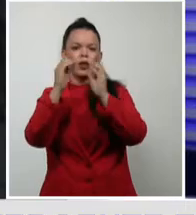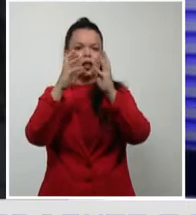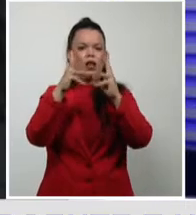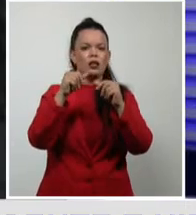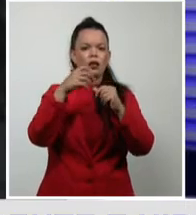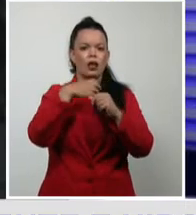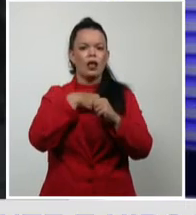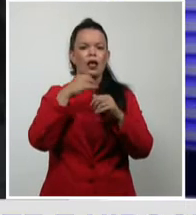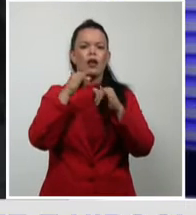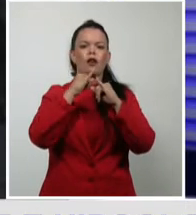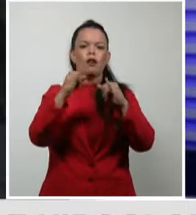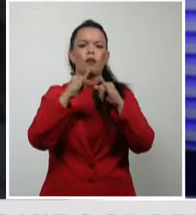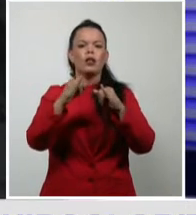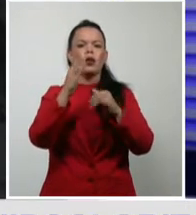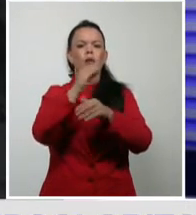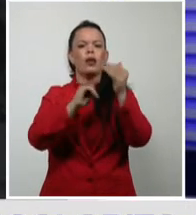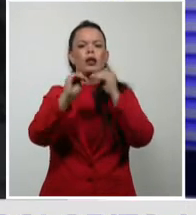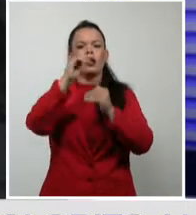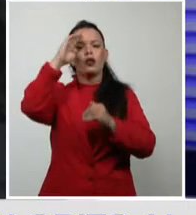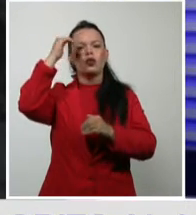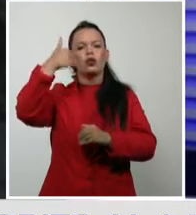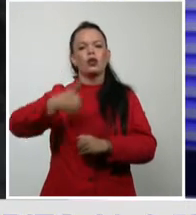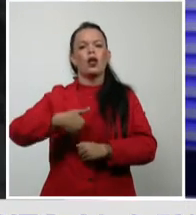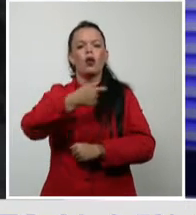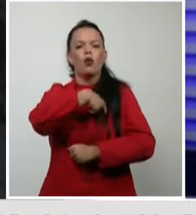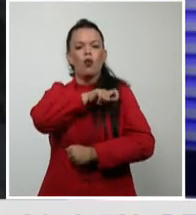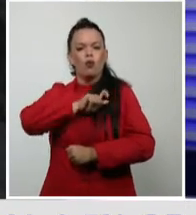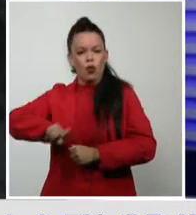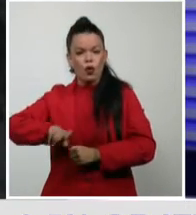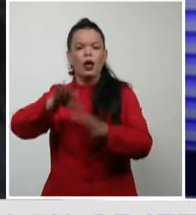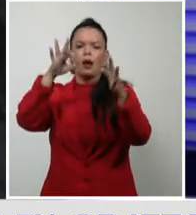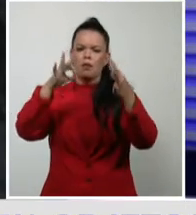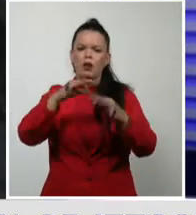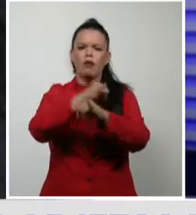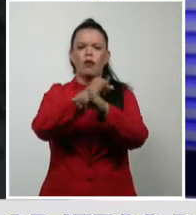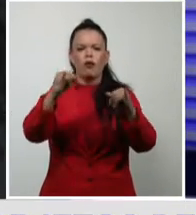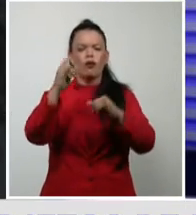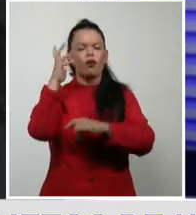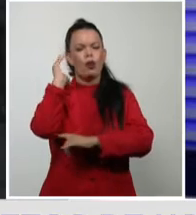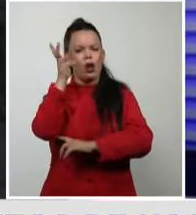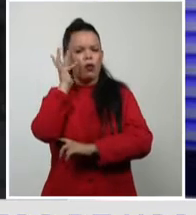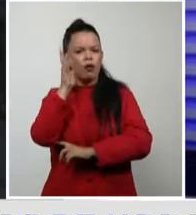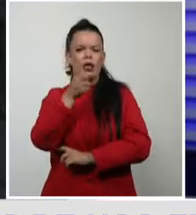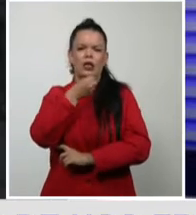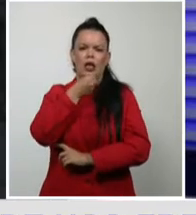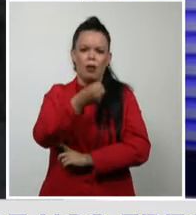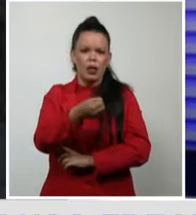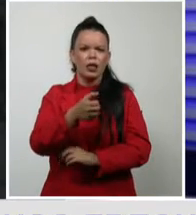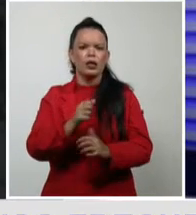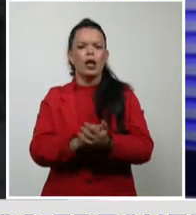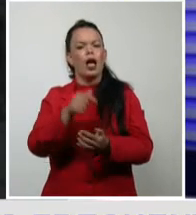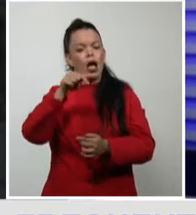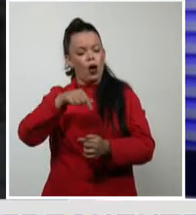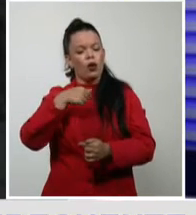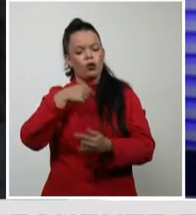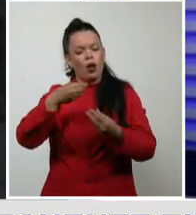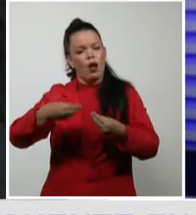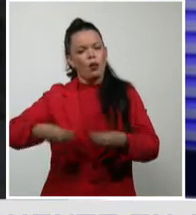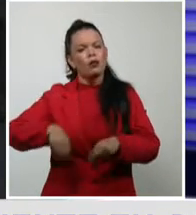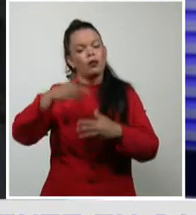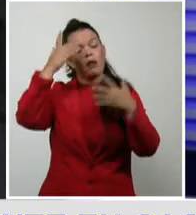Información del Ministerio de Salud Pública son las que expresa el doctor Durán diariamente en su conferencia de prensa, que aprovecho para felicitar el